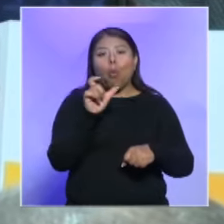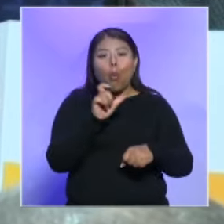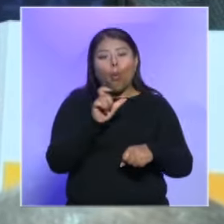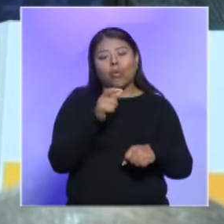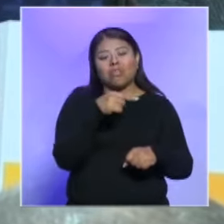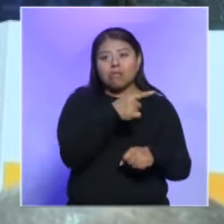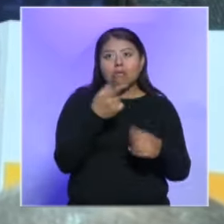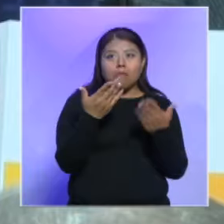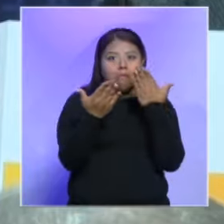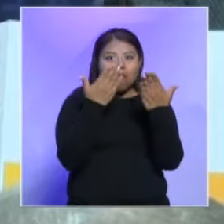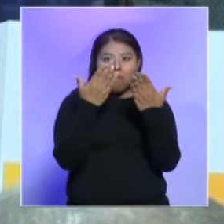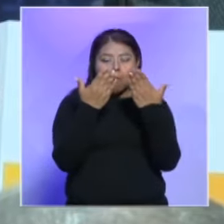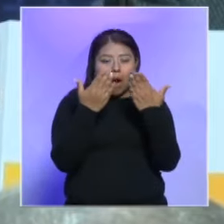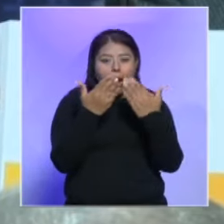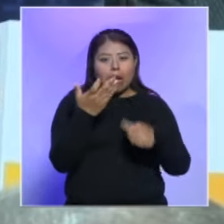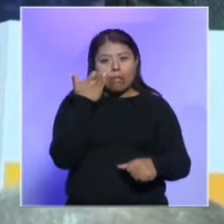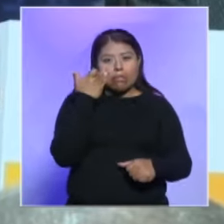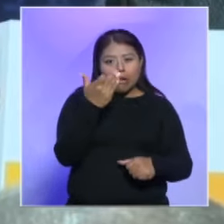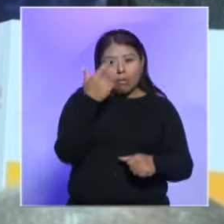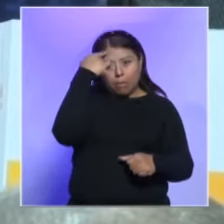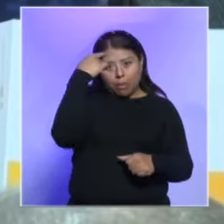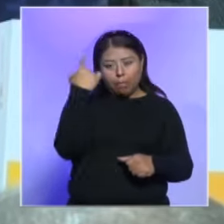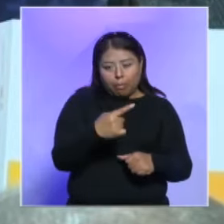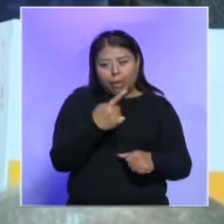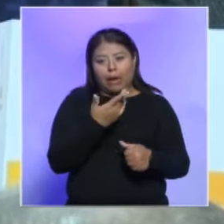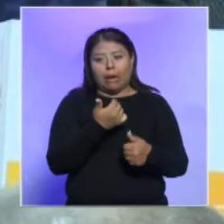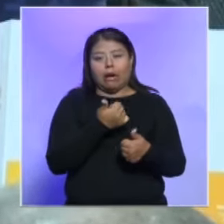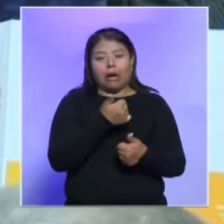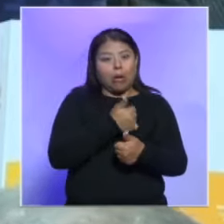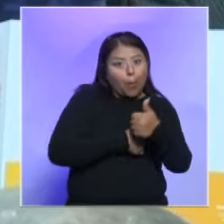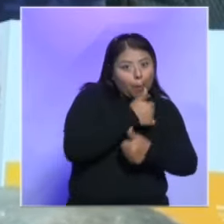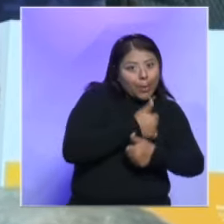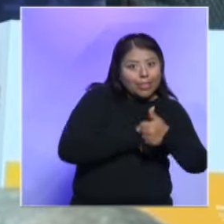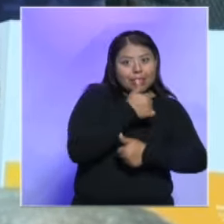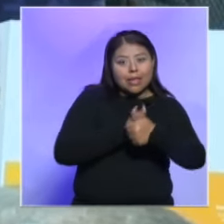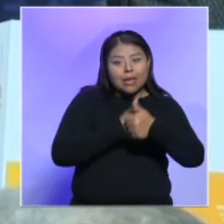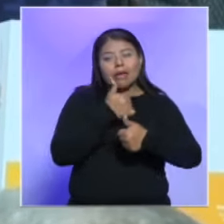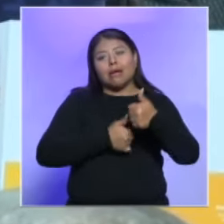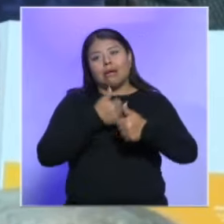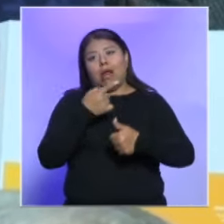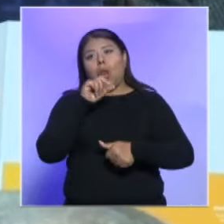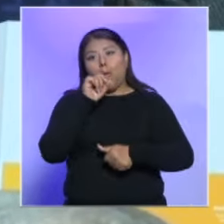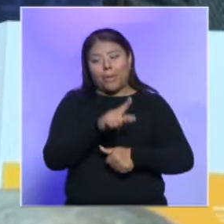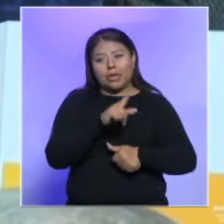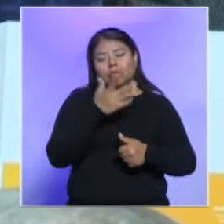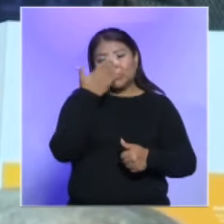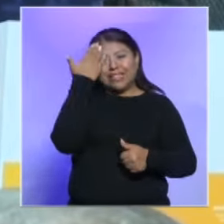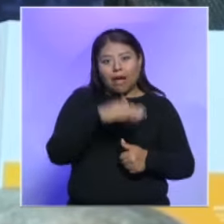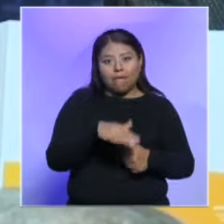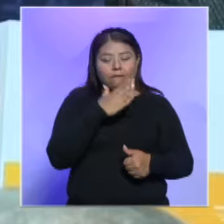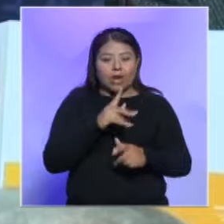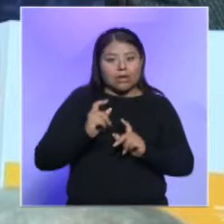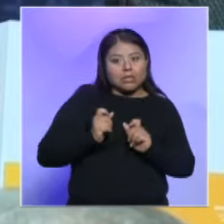de duración de precampañas tanto para gubernaturas, diputaciones y presidencias municipales, y que